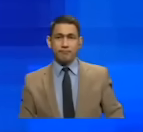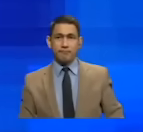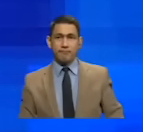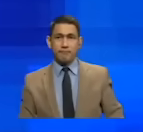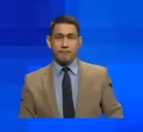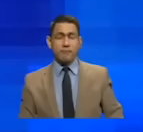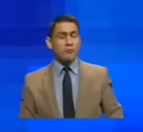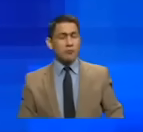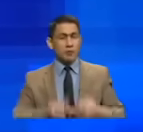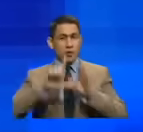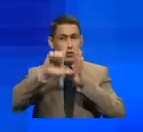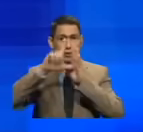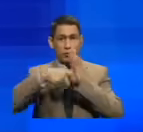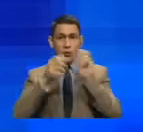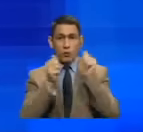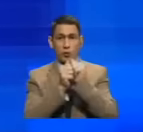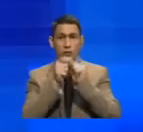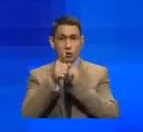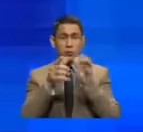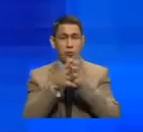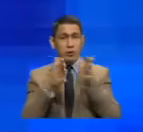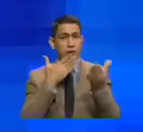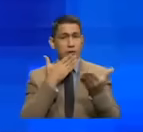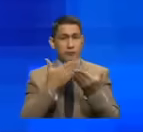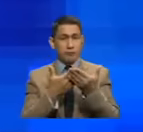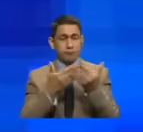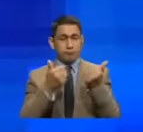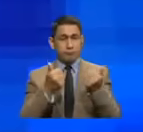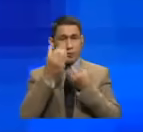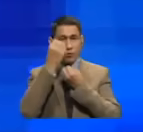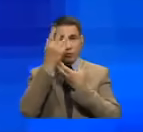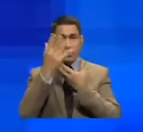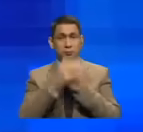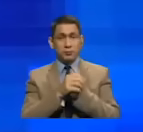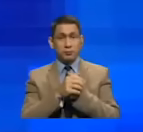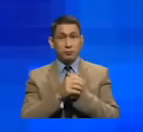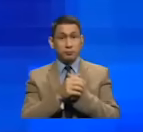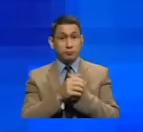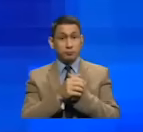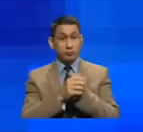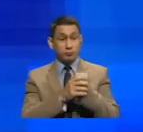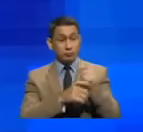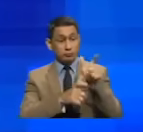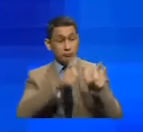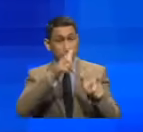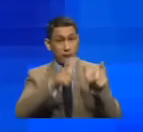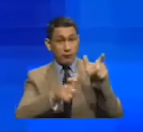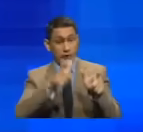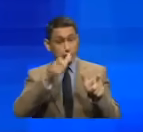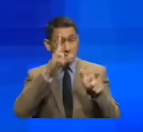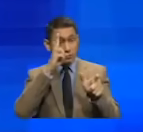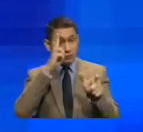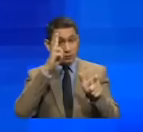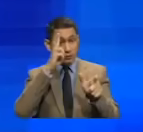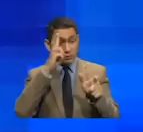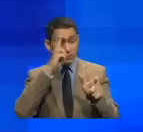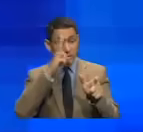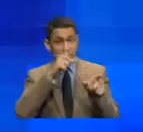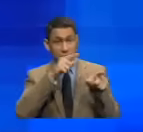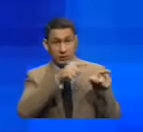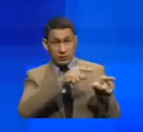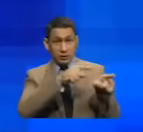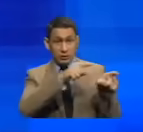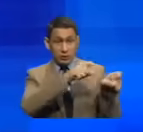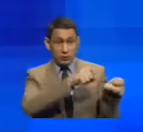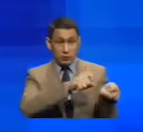Daniel, contigo en minutos. Muchísimas gracias por ese primer informe. Y los extranjeros que fueron deportados no podrán volver al